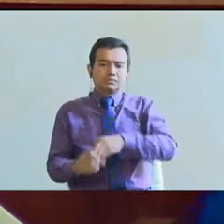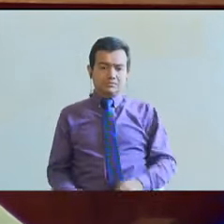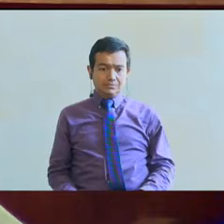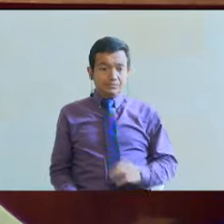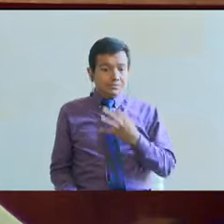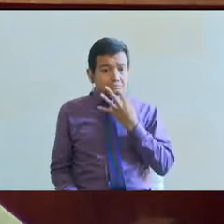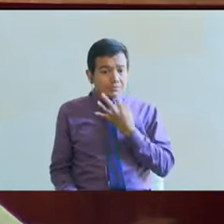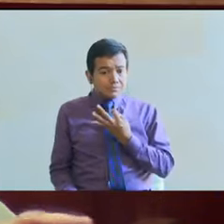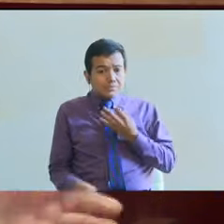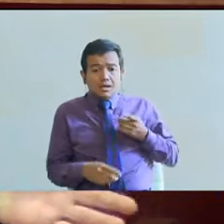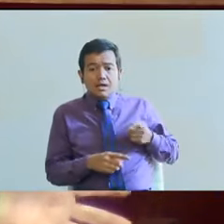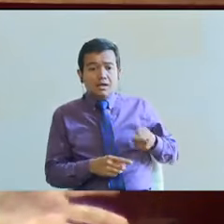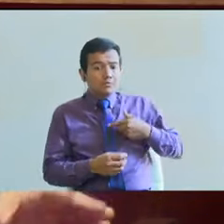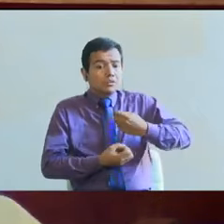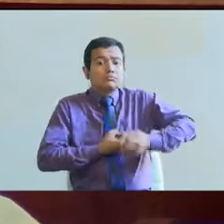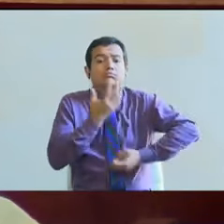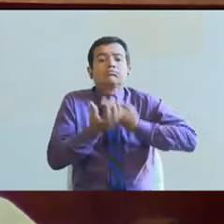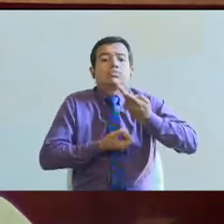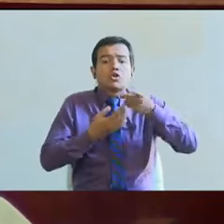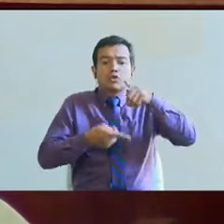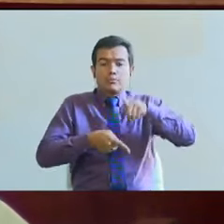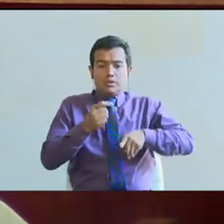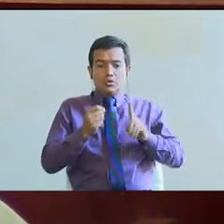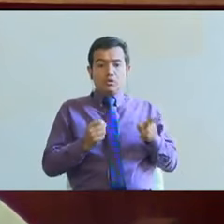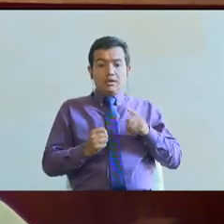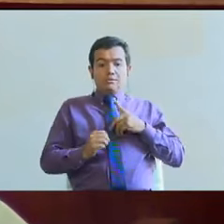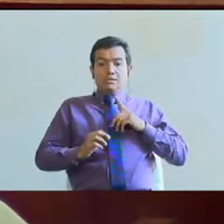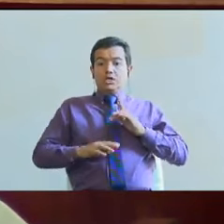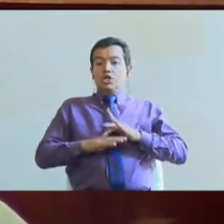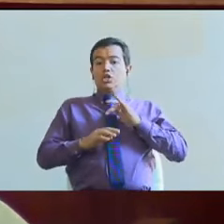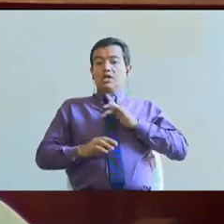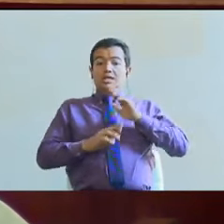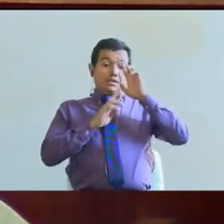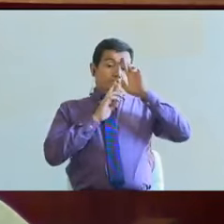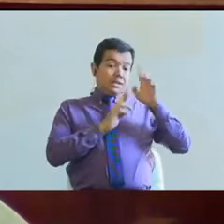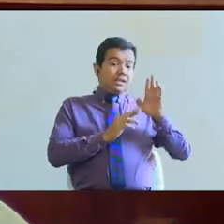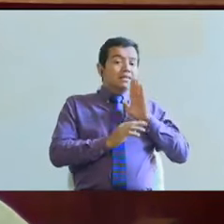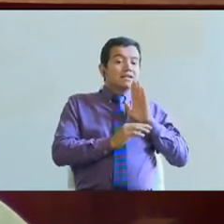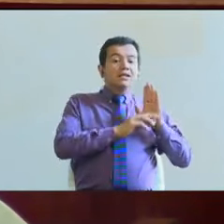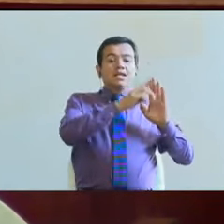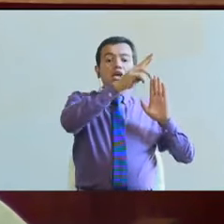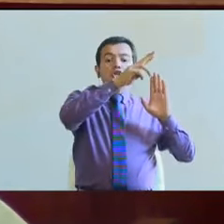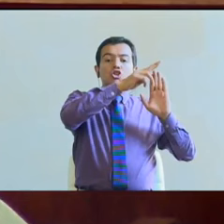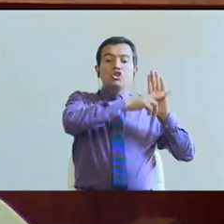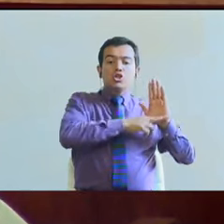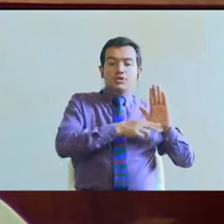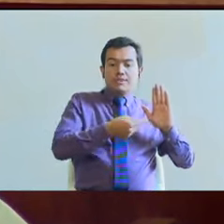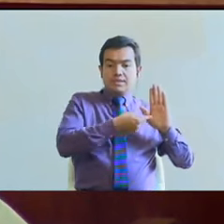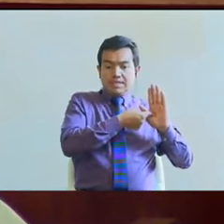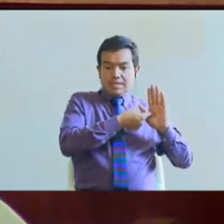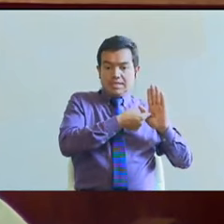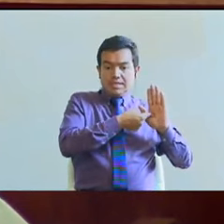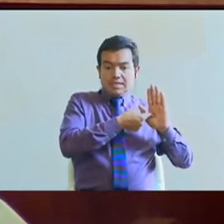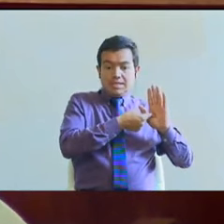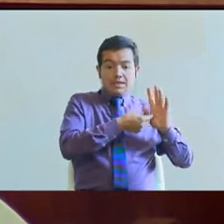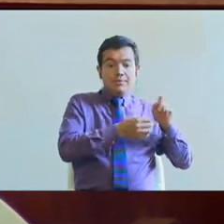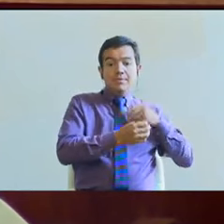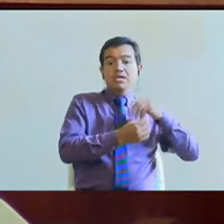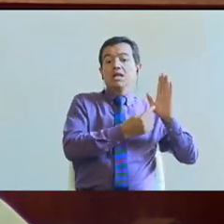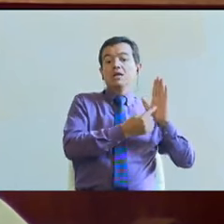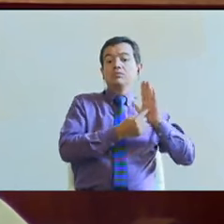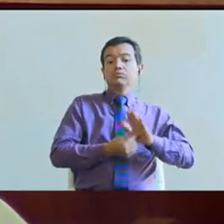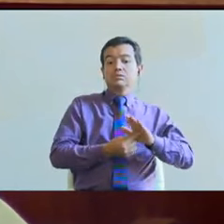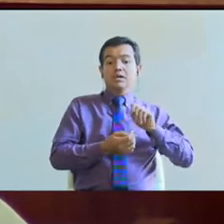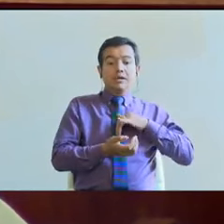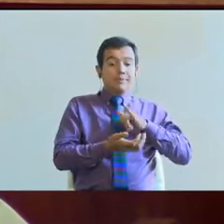realmente que pueda expresarse porque tiene que realmente respetar las normas de la diplomacia y se le coarta su libertad porque no lo